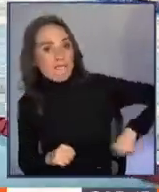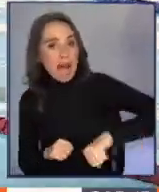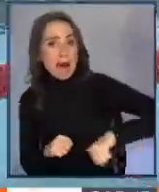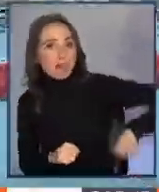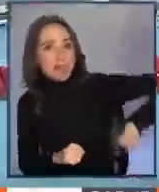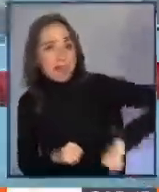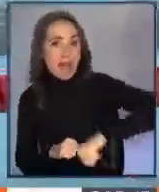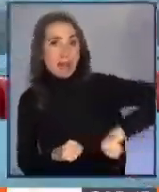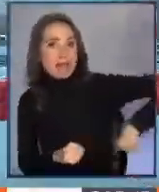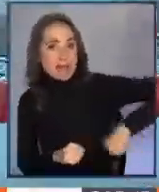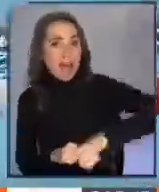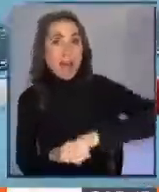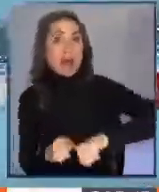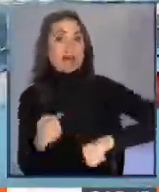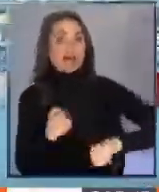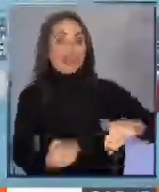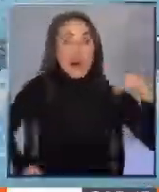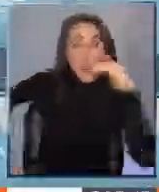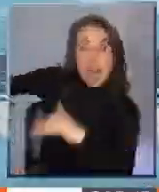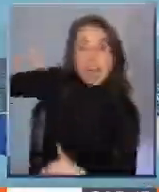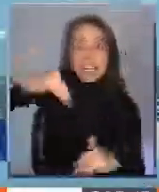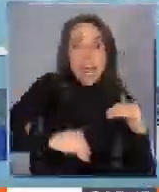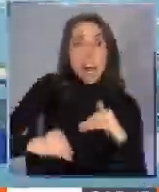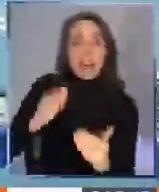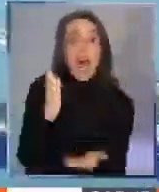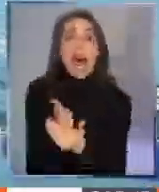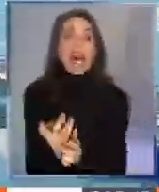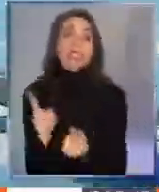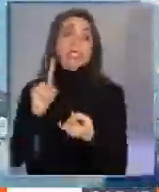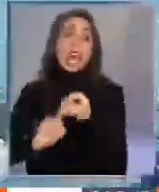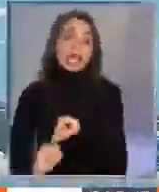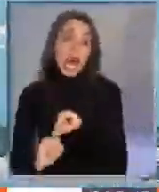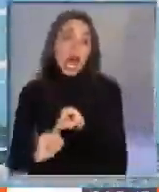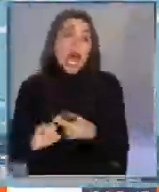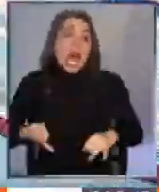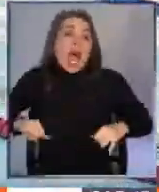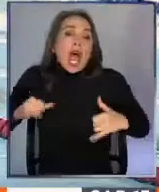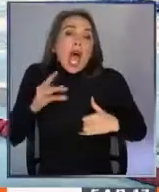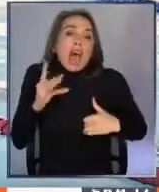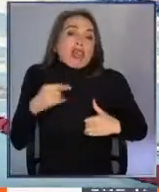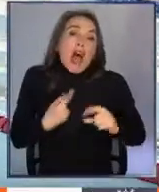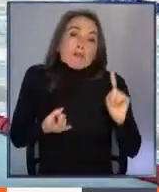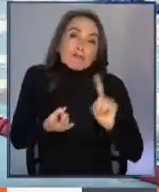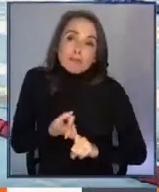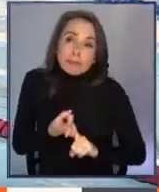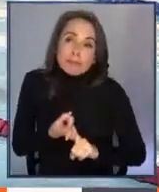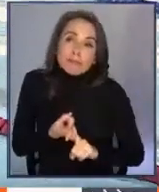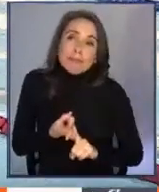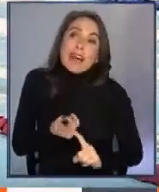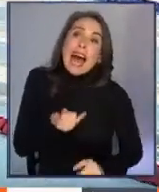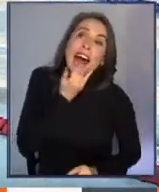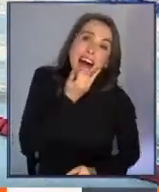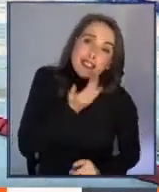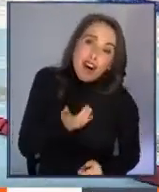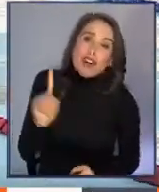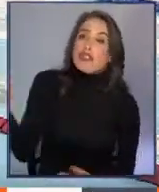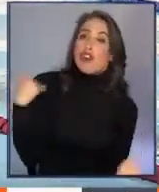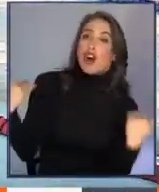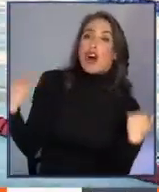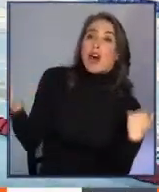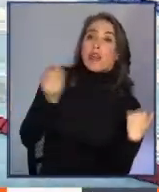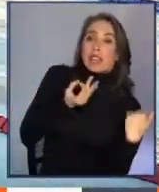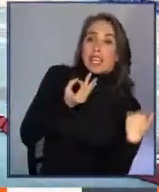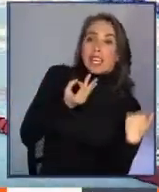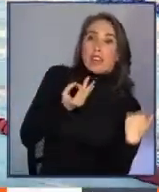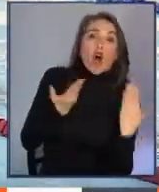nos llevaba. Y nadé hasta que me casé muy joven, error, y nunca nadie me dijo las condiciones